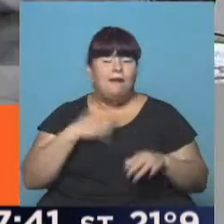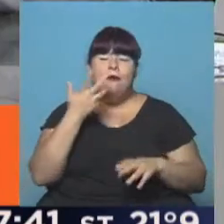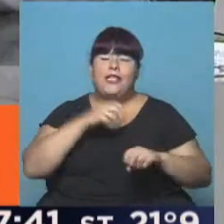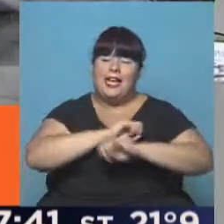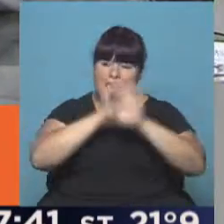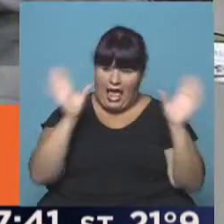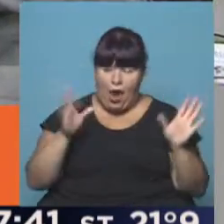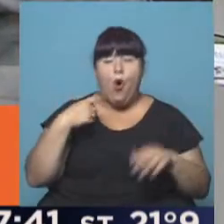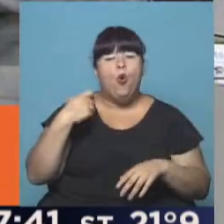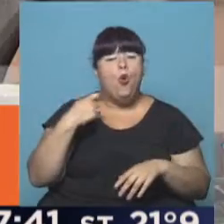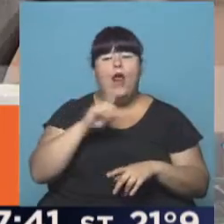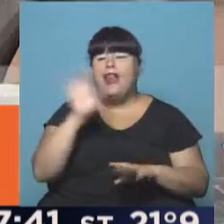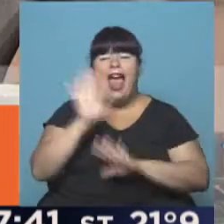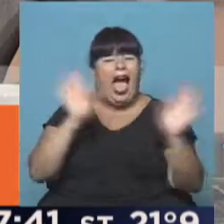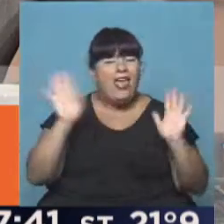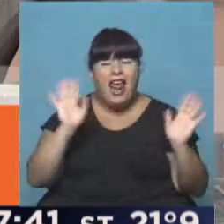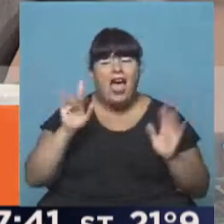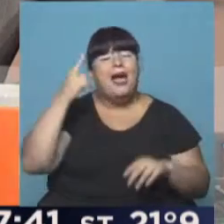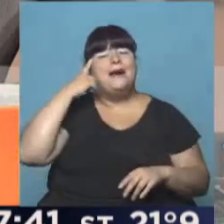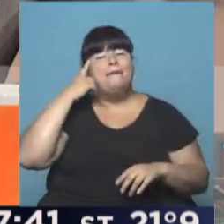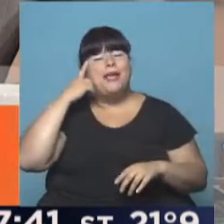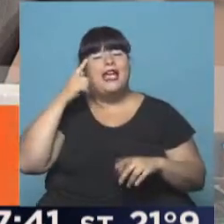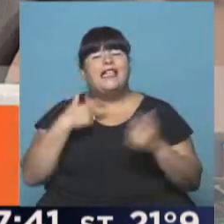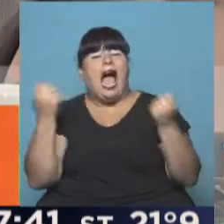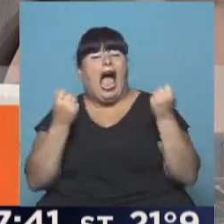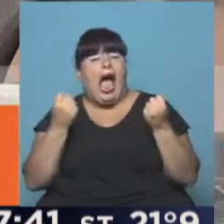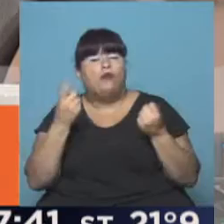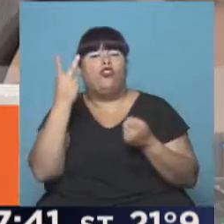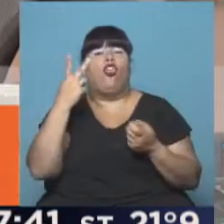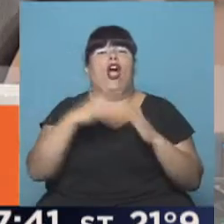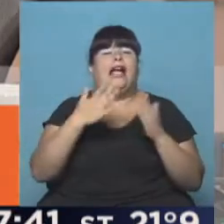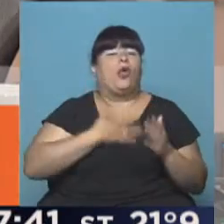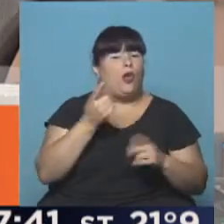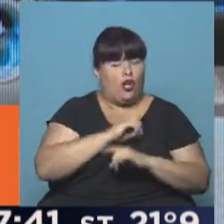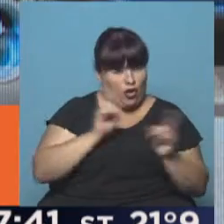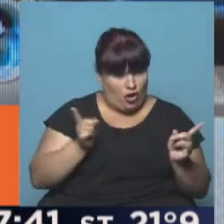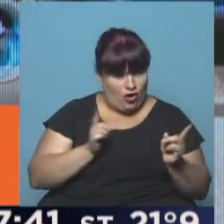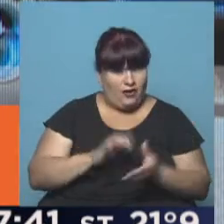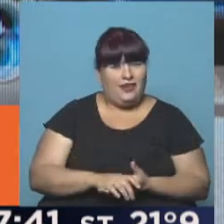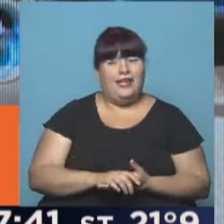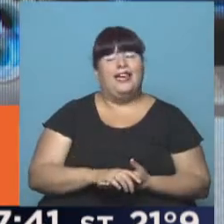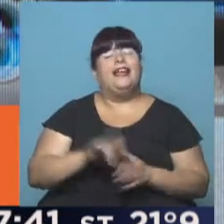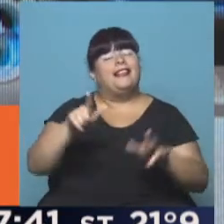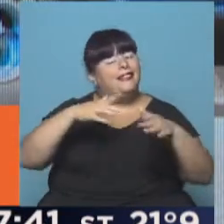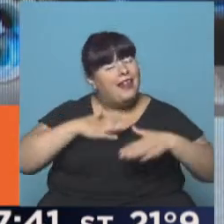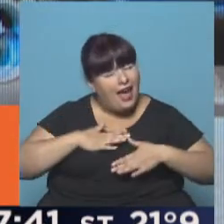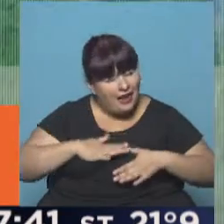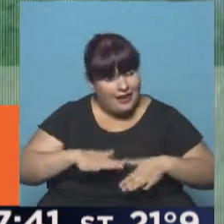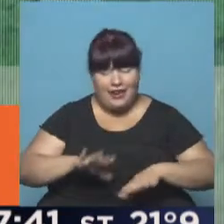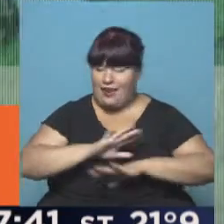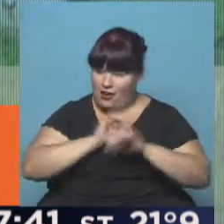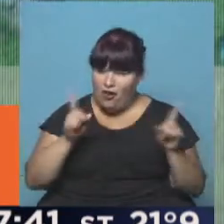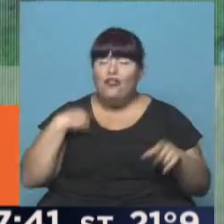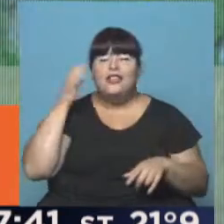se entienda bien. El jubilado no tiene que hacer nada, aunque piense que tenga un auto y 2 propiedades tal vez, pero que se quede tranquilo,